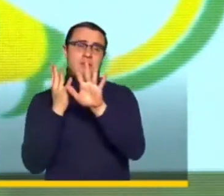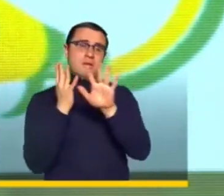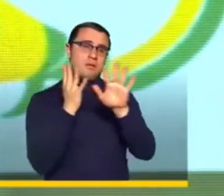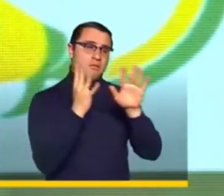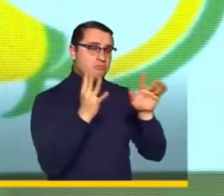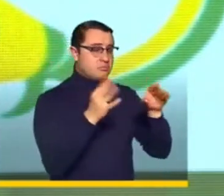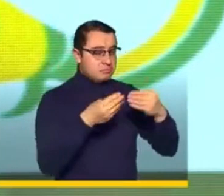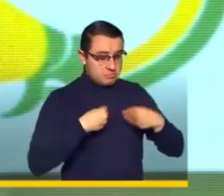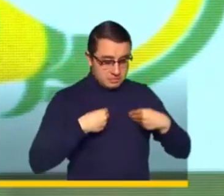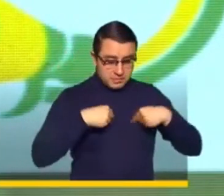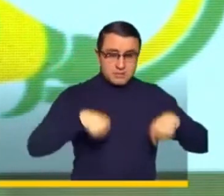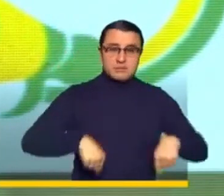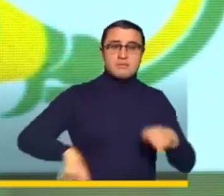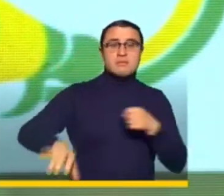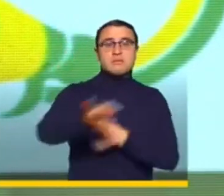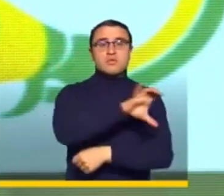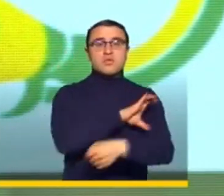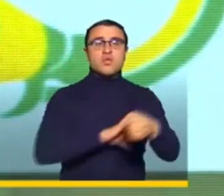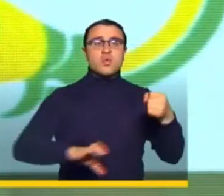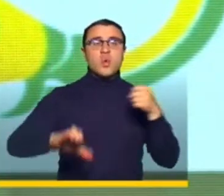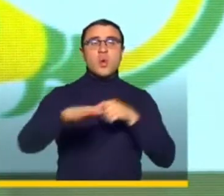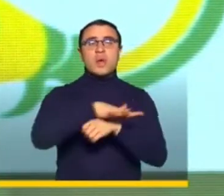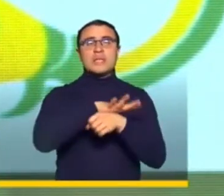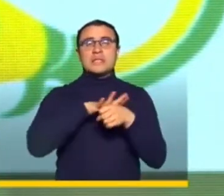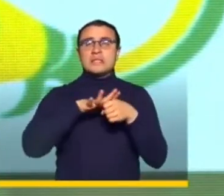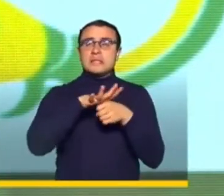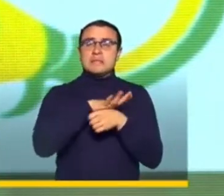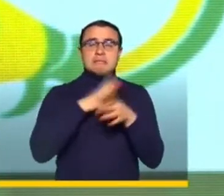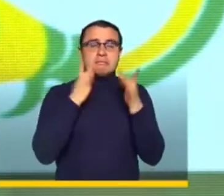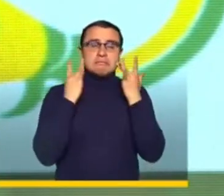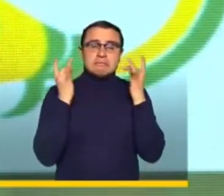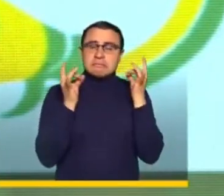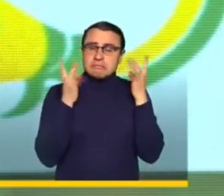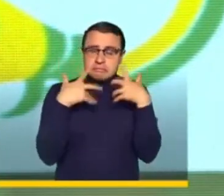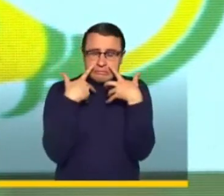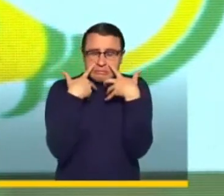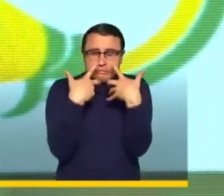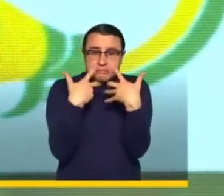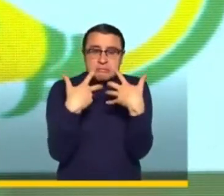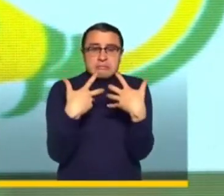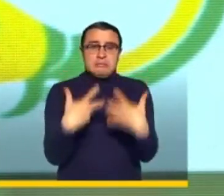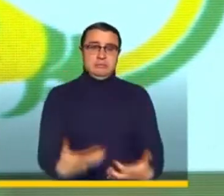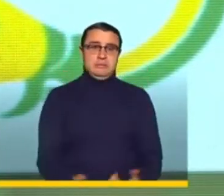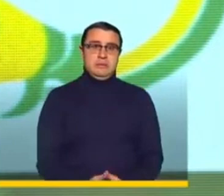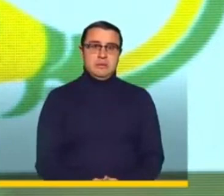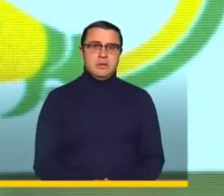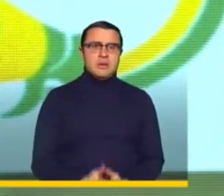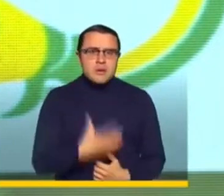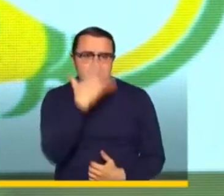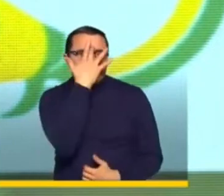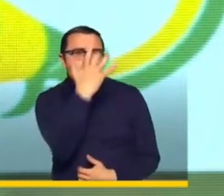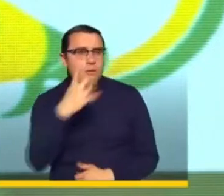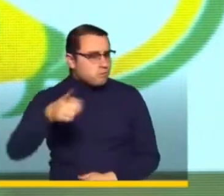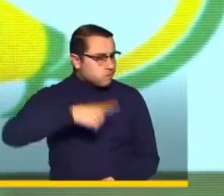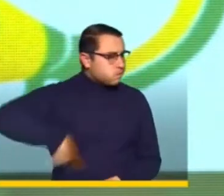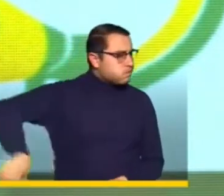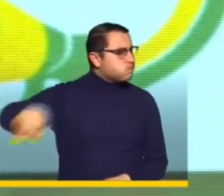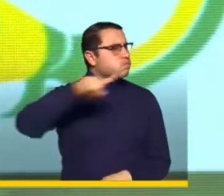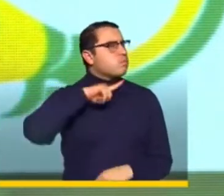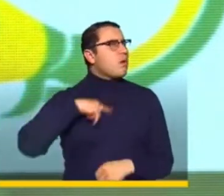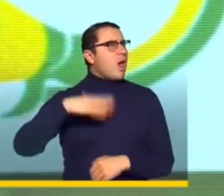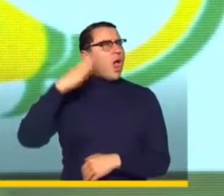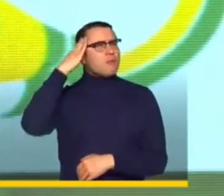estas ciudades en condiciones terroríficas, en realidad, porque su saber es